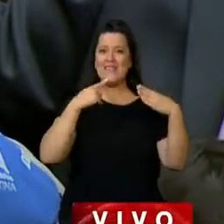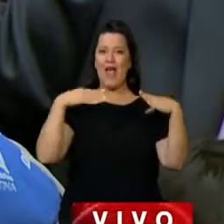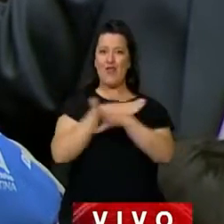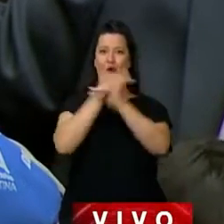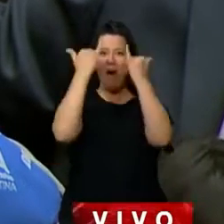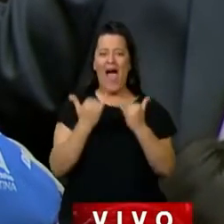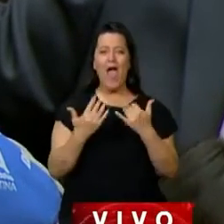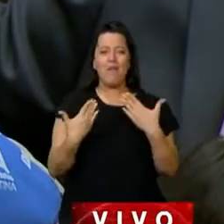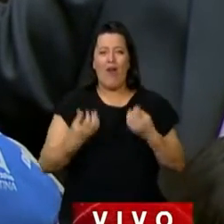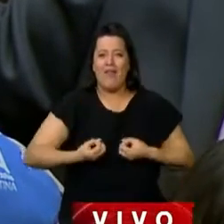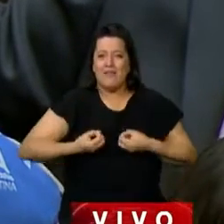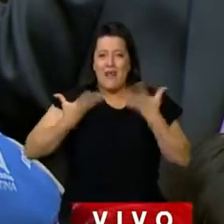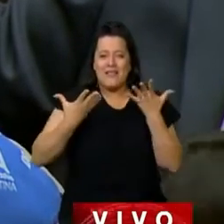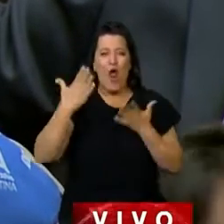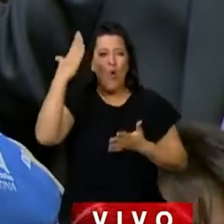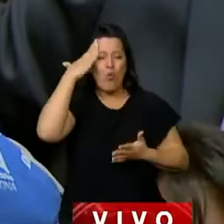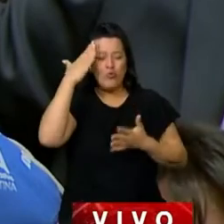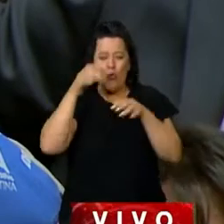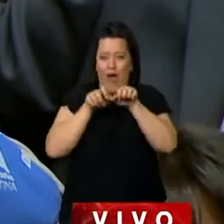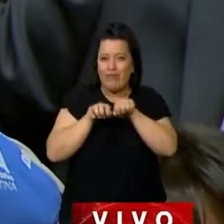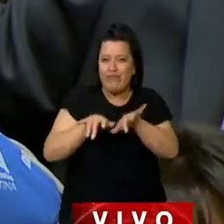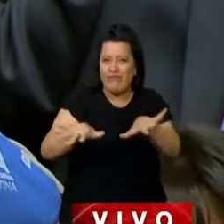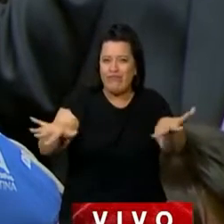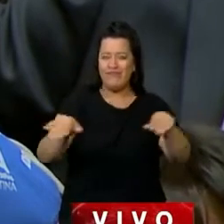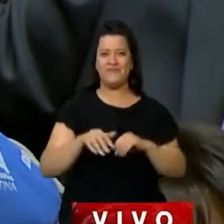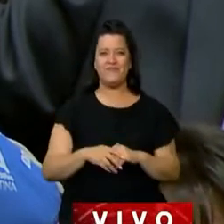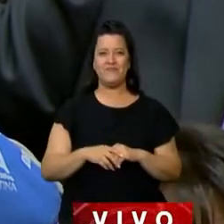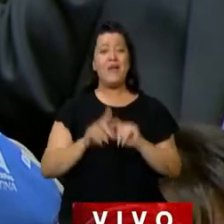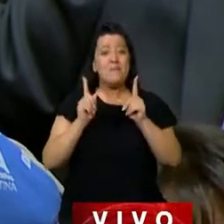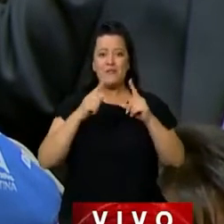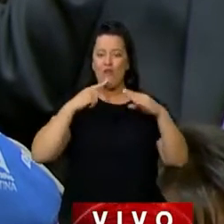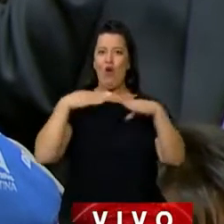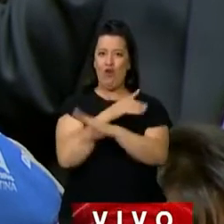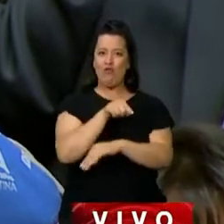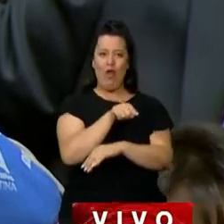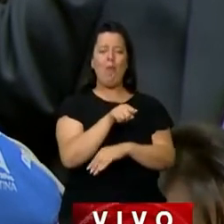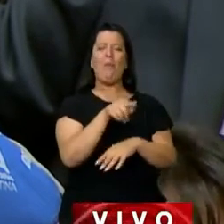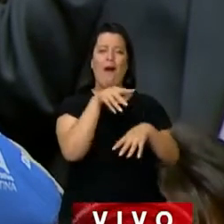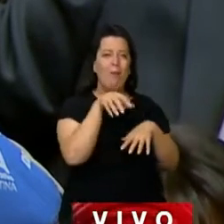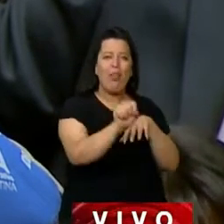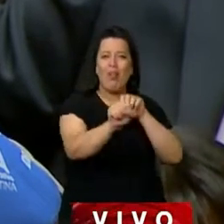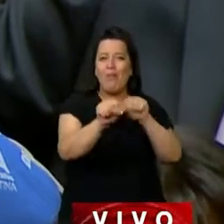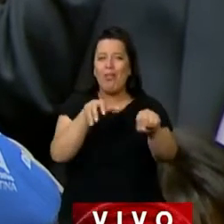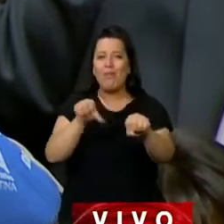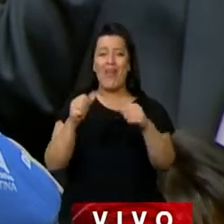cultura. Justamente a través de la lengua podemos identificar